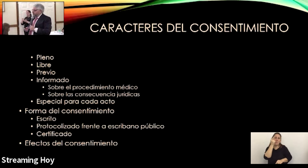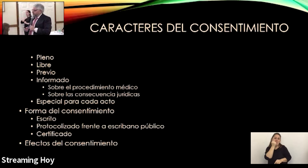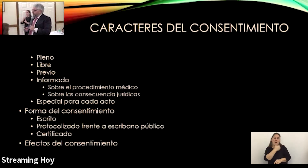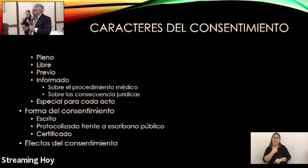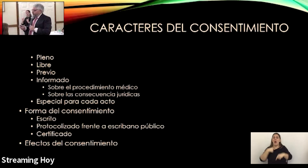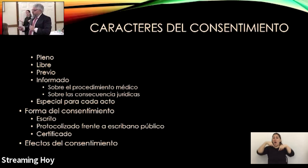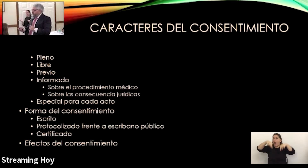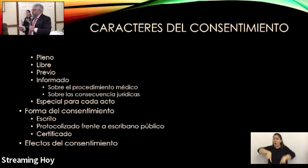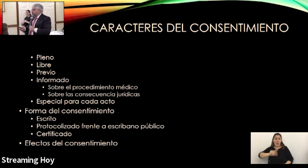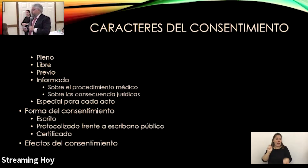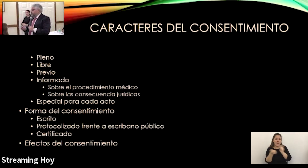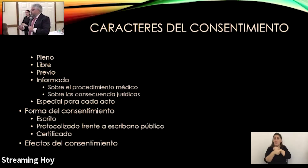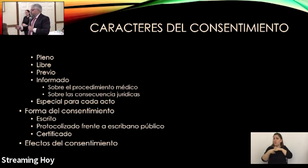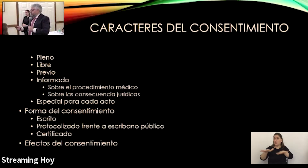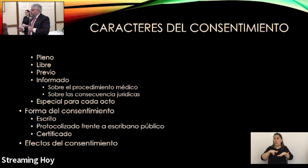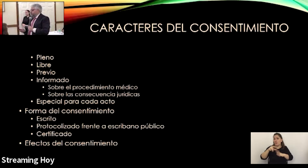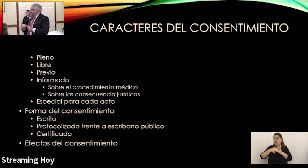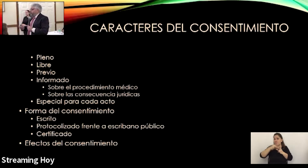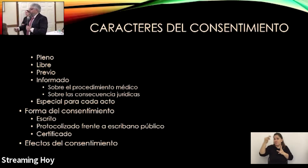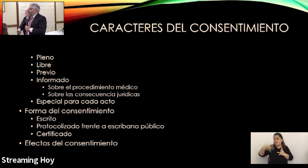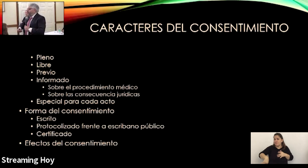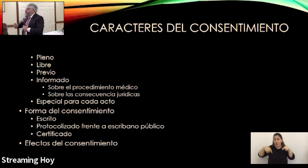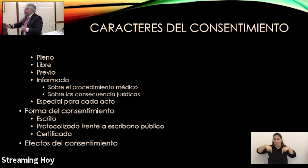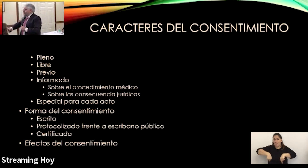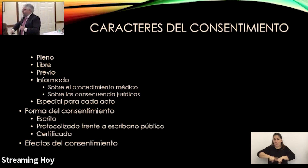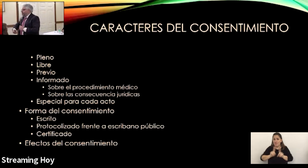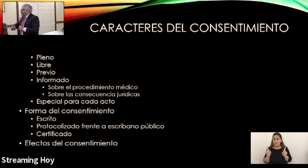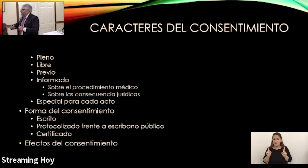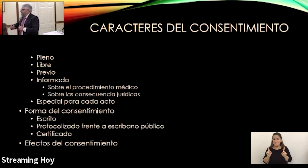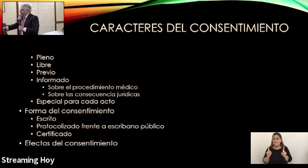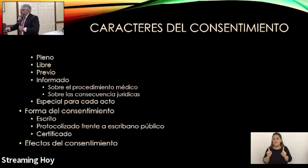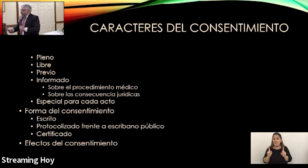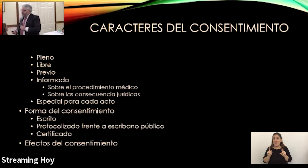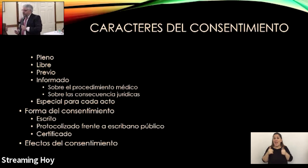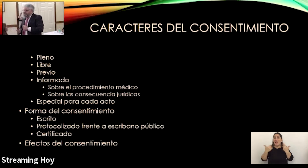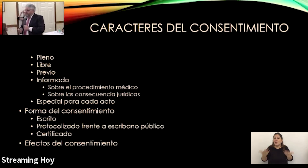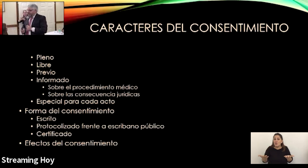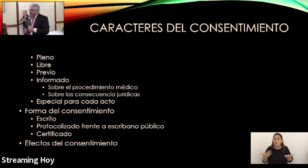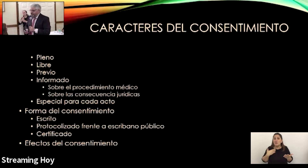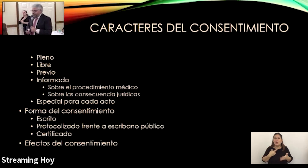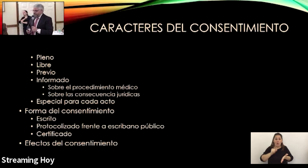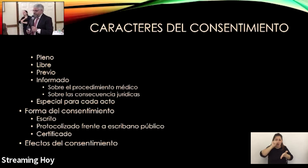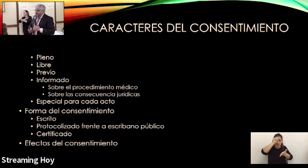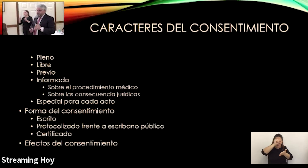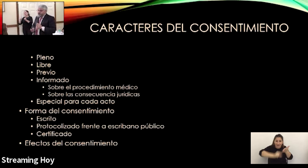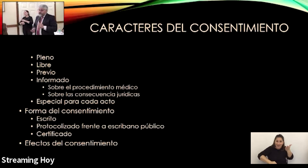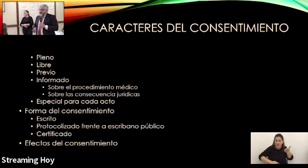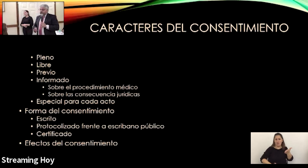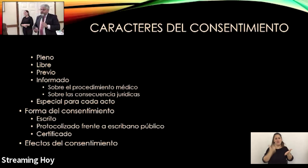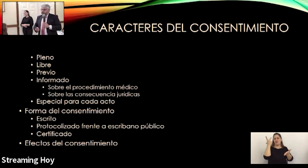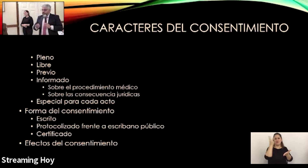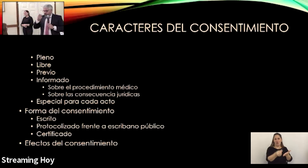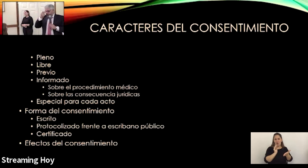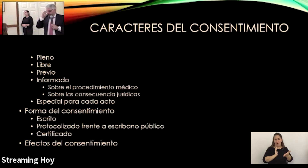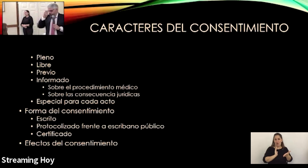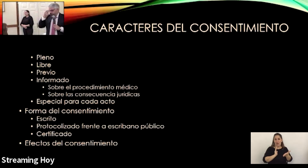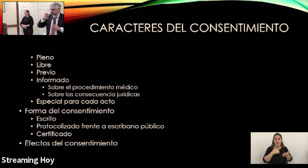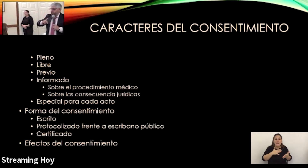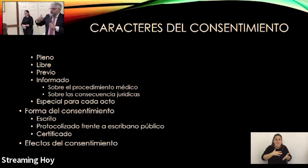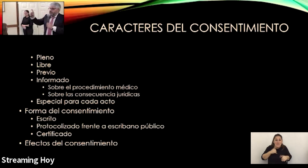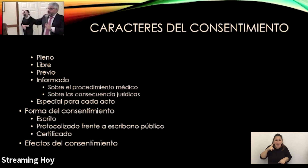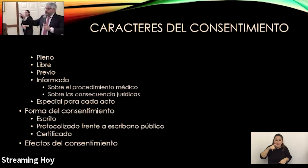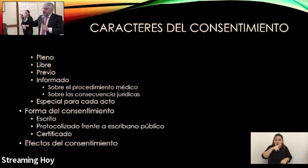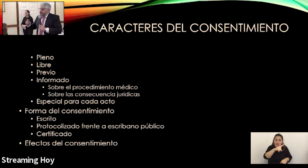ahora. Por lo tanto, niego mi consentimiento para la utilización de